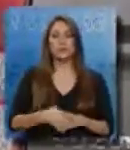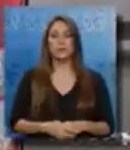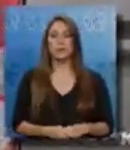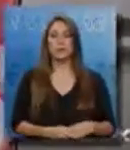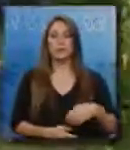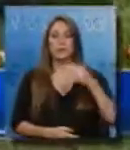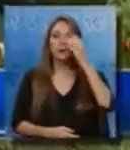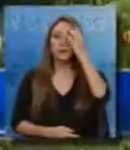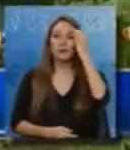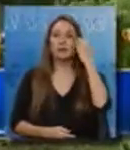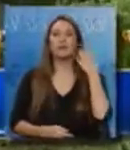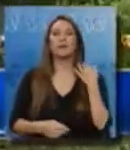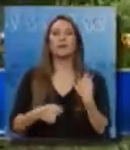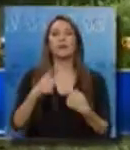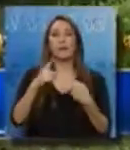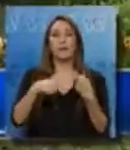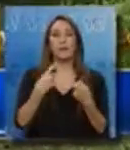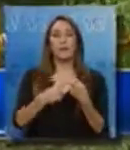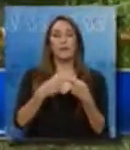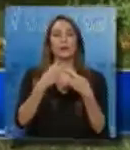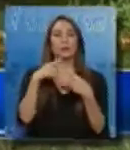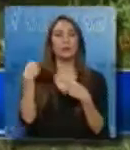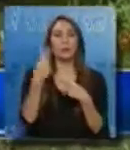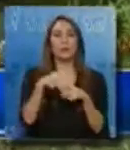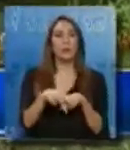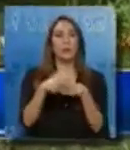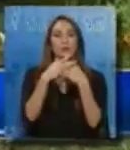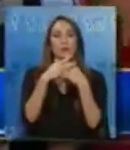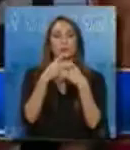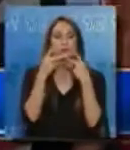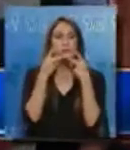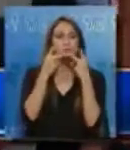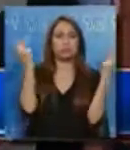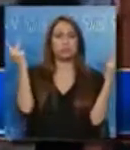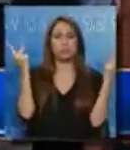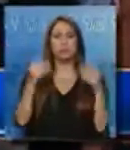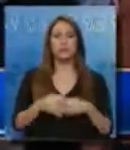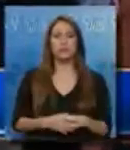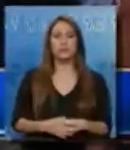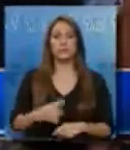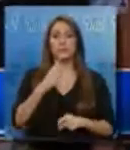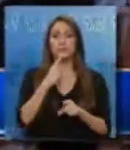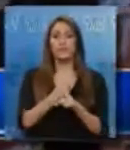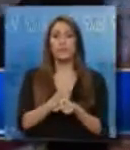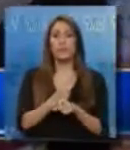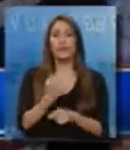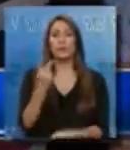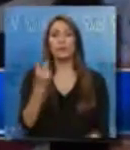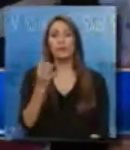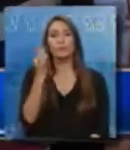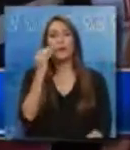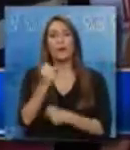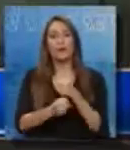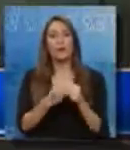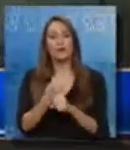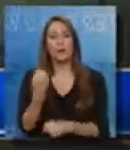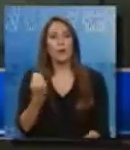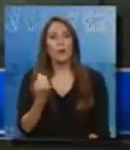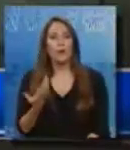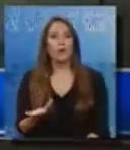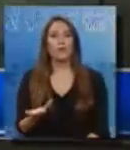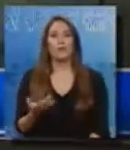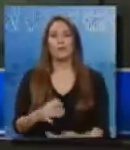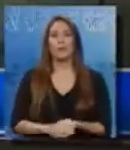se enteran de esta noticia, realmente generó todo un cimbronazo, más allá de, obviamente, las edades de las chicas, todo lo que